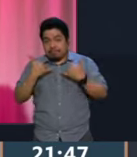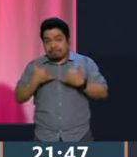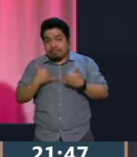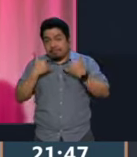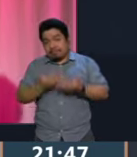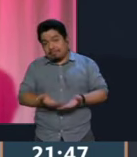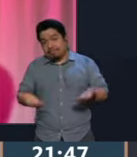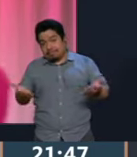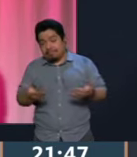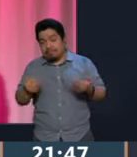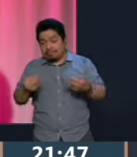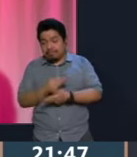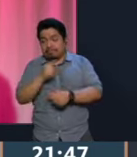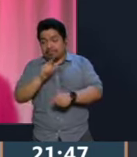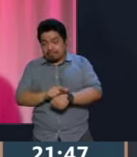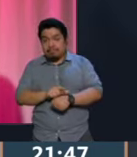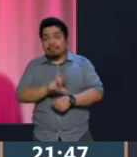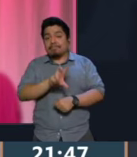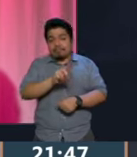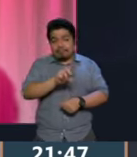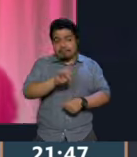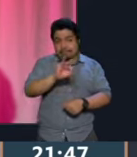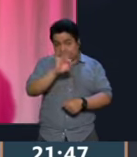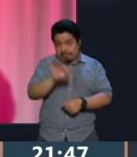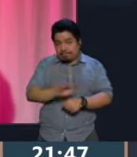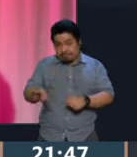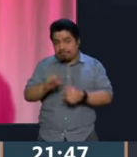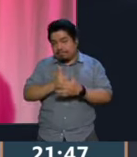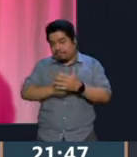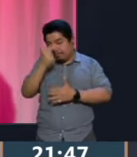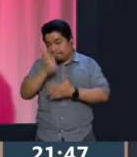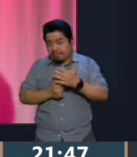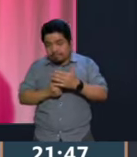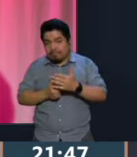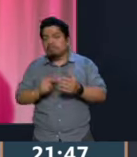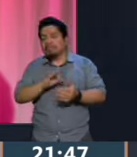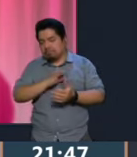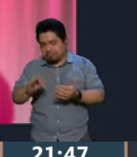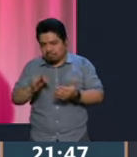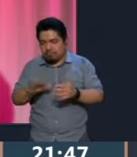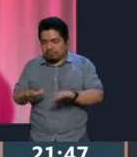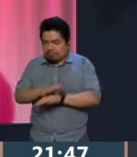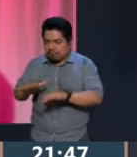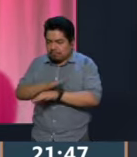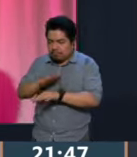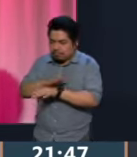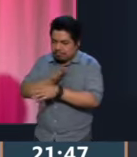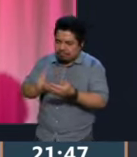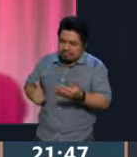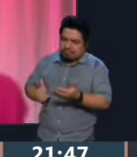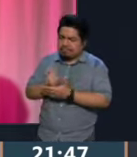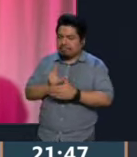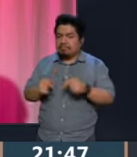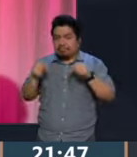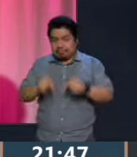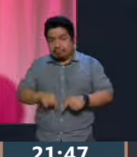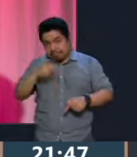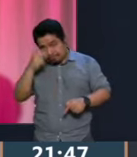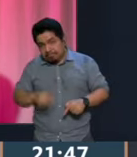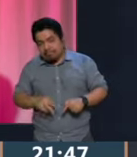nivel nacional ocupamos el 30% de la lista nominal. Sí tenemos la posibilidad de cambiar el rumbo de decir, el rumbo de nuestro